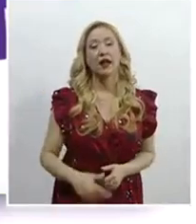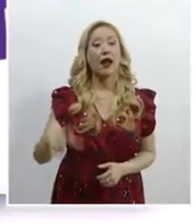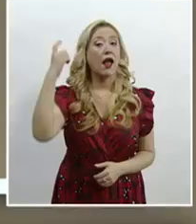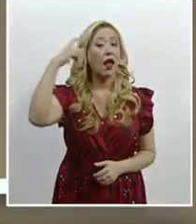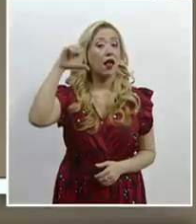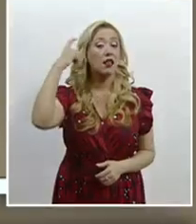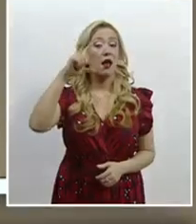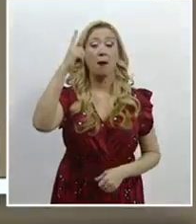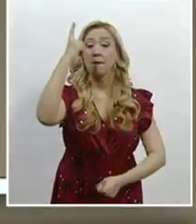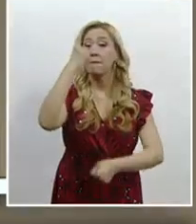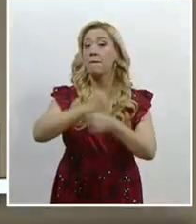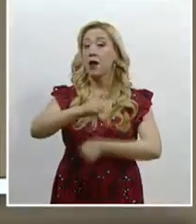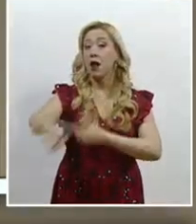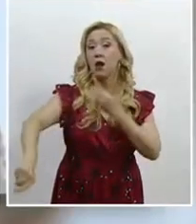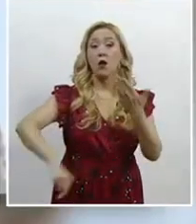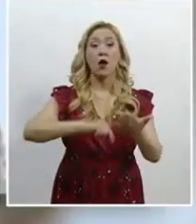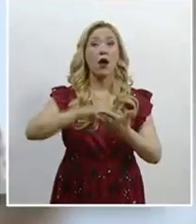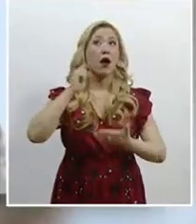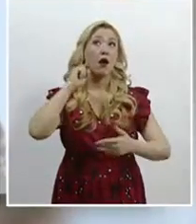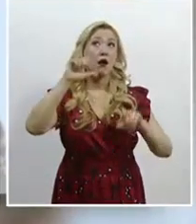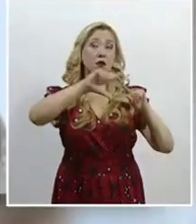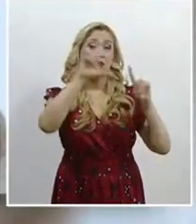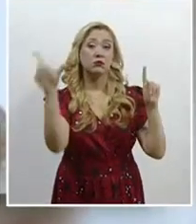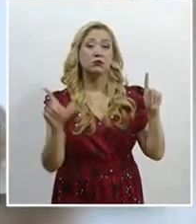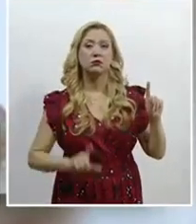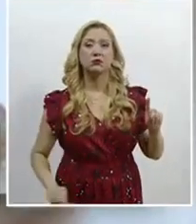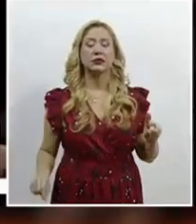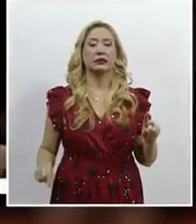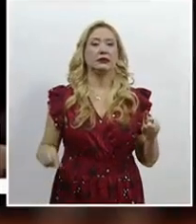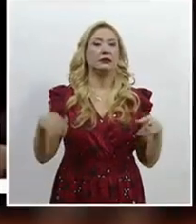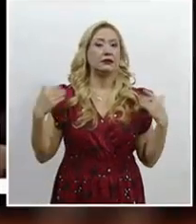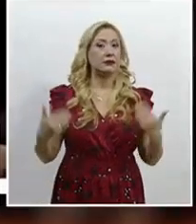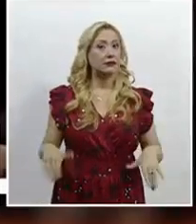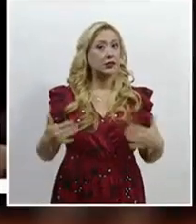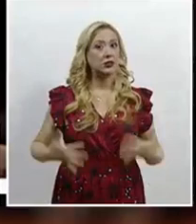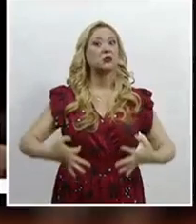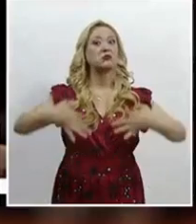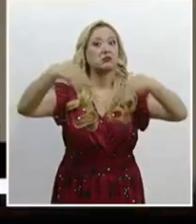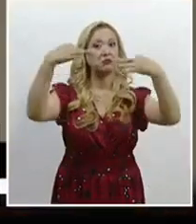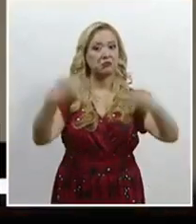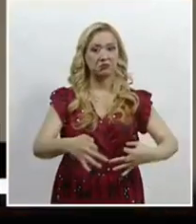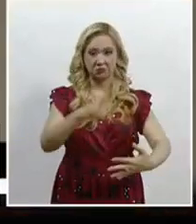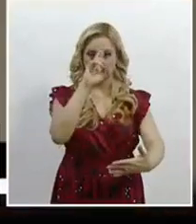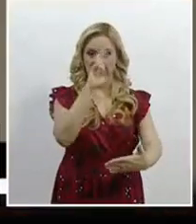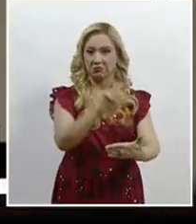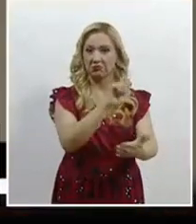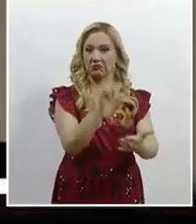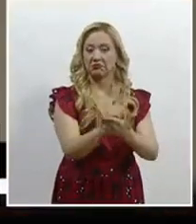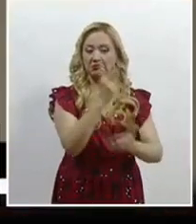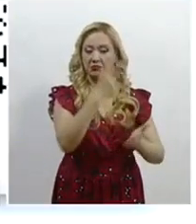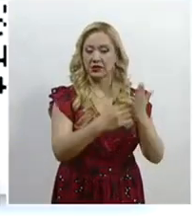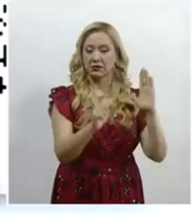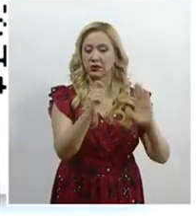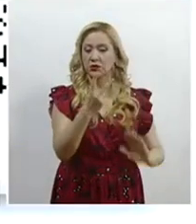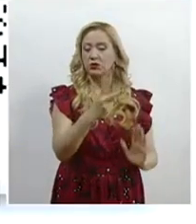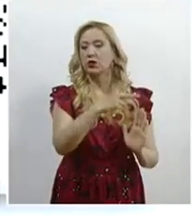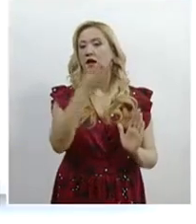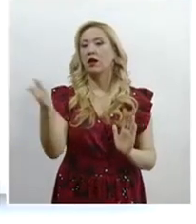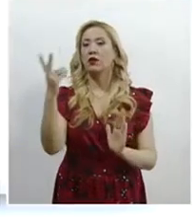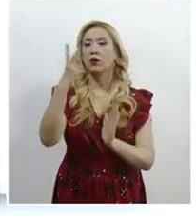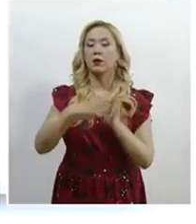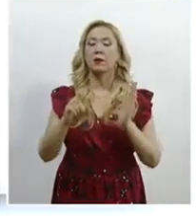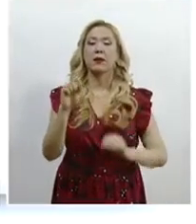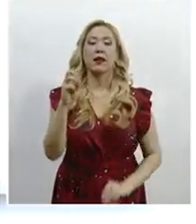Querétaro ocupa el primer lugar a nivel nacional en el Índice de Estado de Derecho en México 2022-2023, de acuerdo